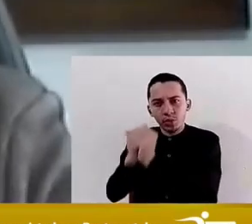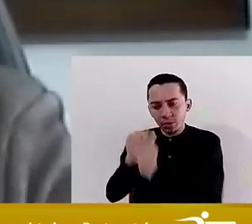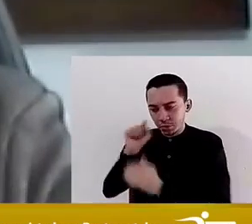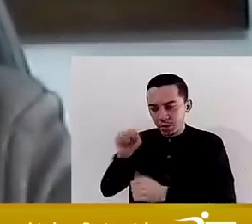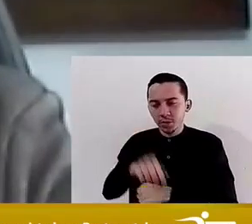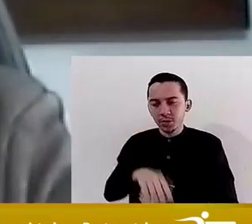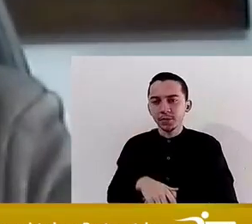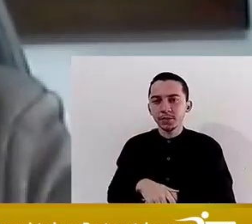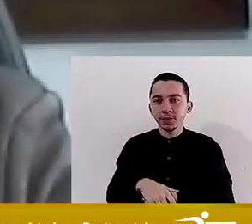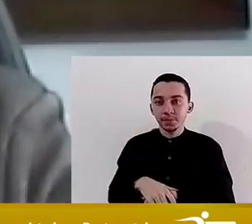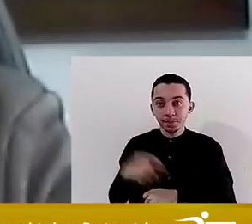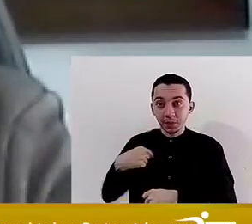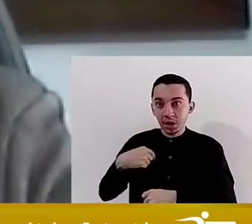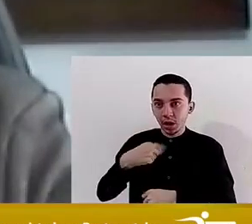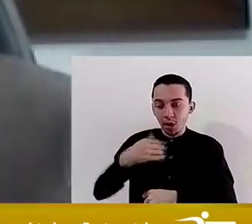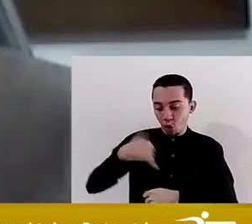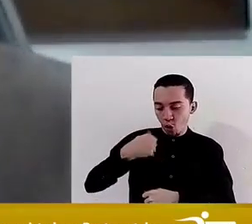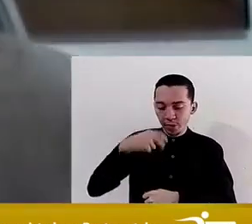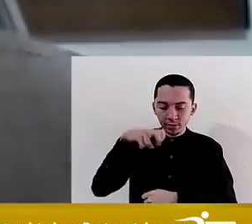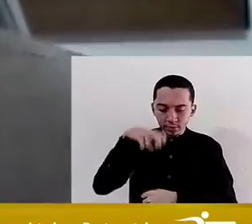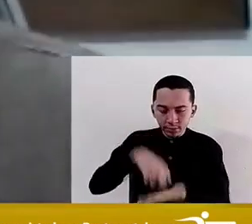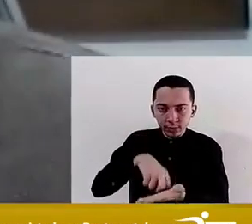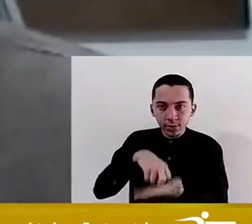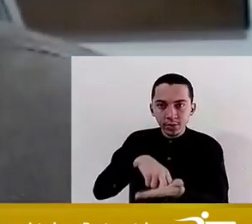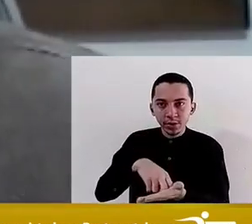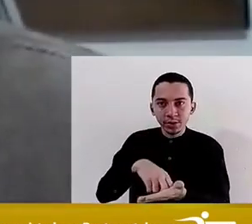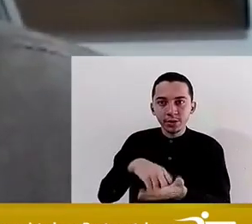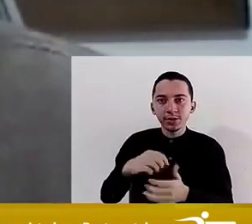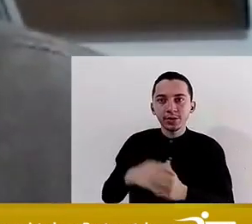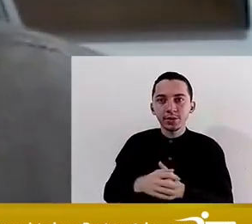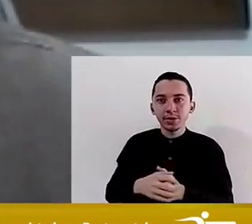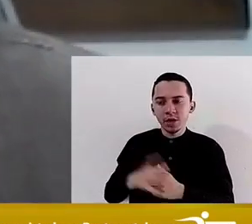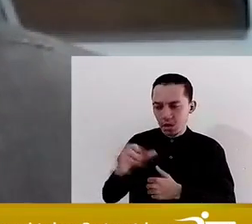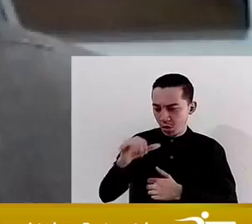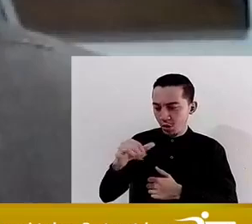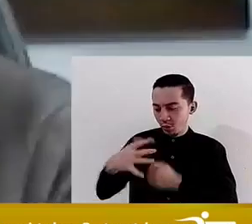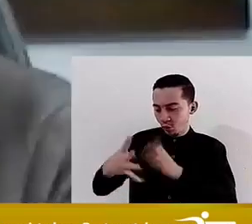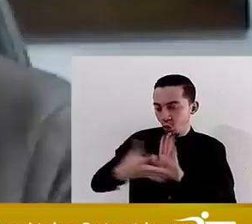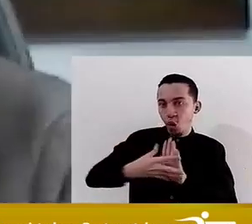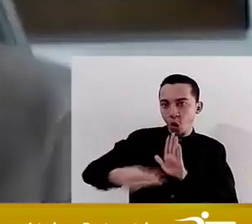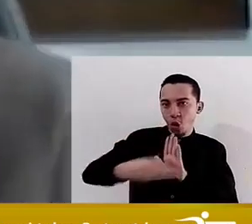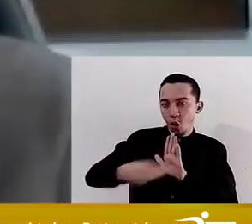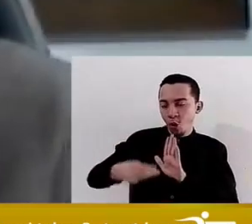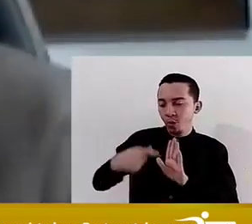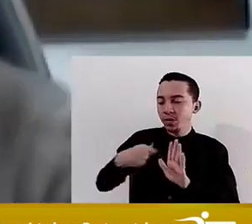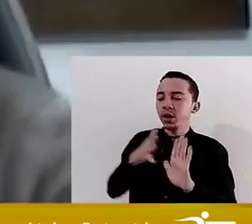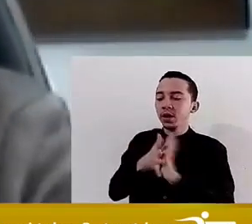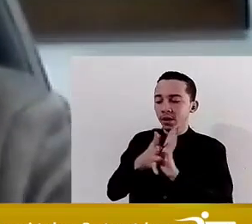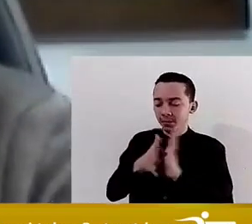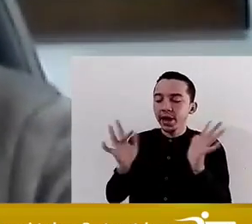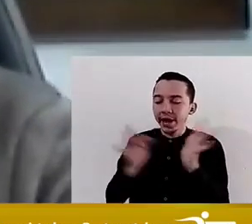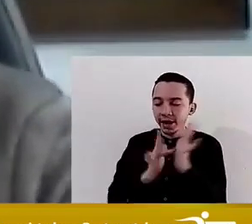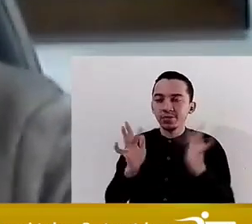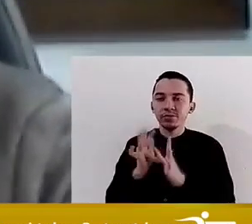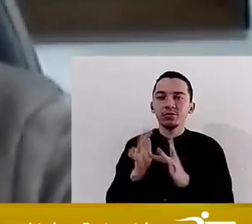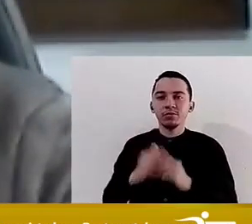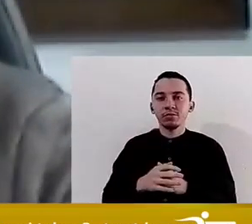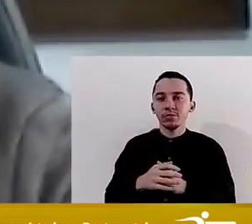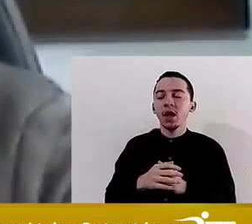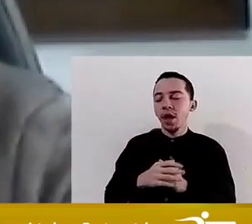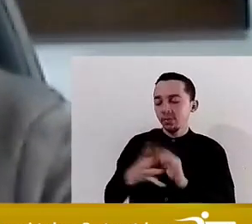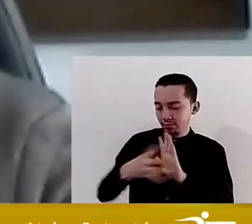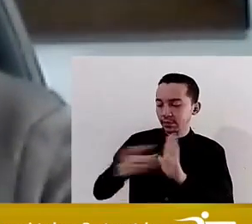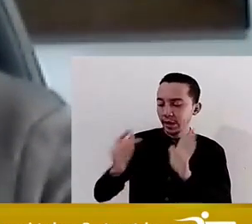arrodilló y él le dijo, di conmigo Jesús. Y él dijo, Jesús, dilo un poco